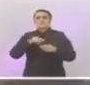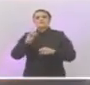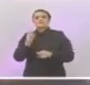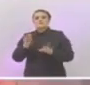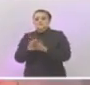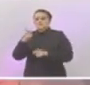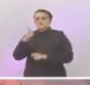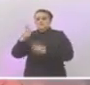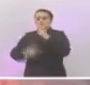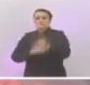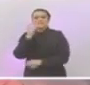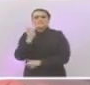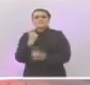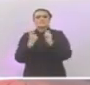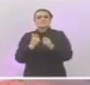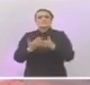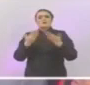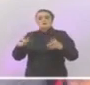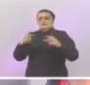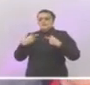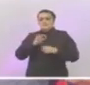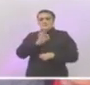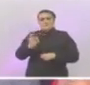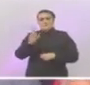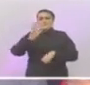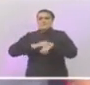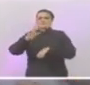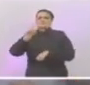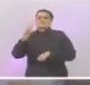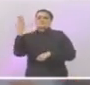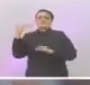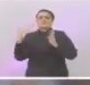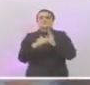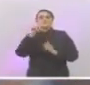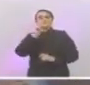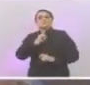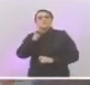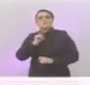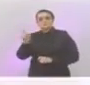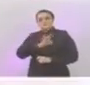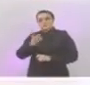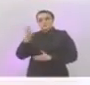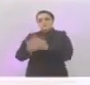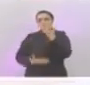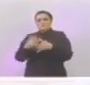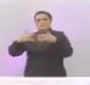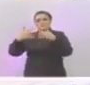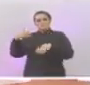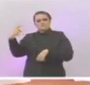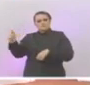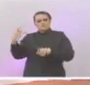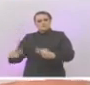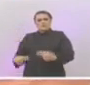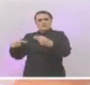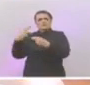microcréditos, que ha permitido que a la fecha que más de 35 mil potosinas emprendan sus propios negocios.